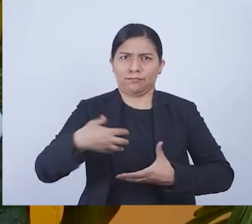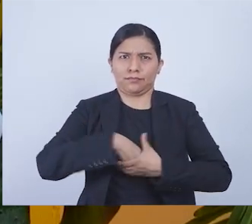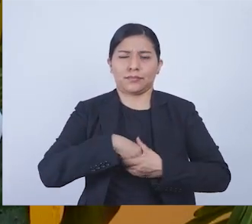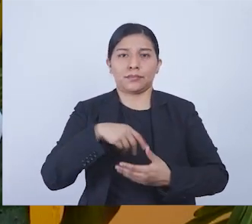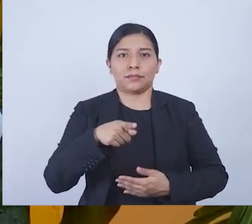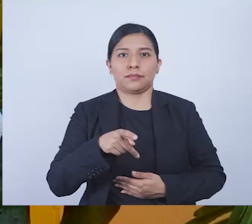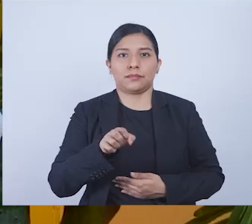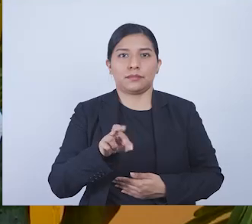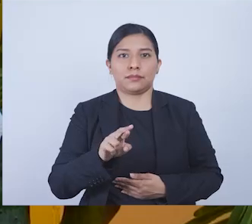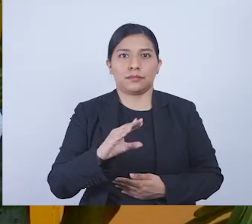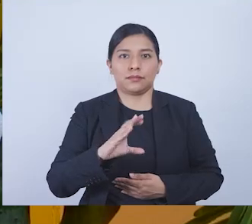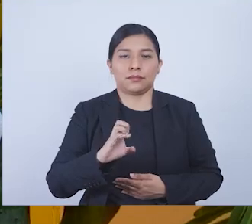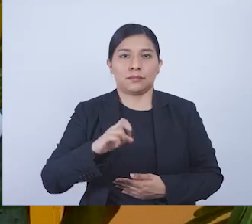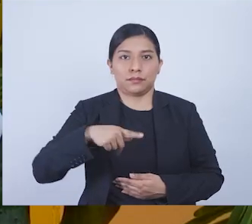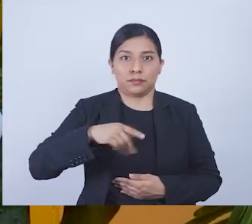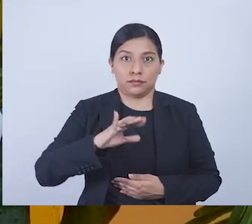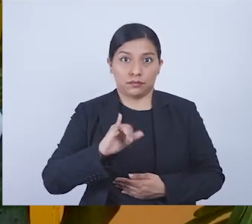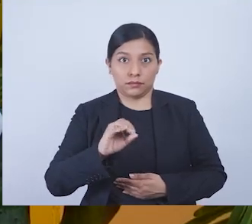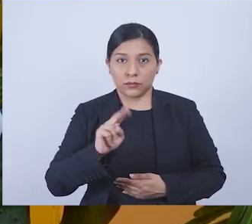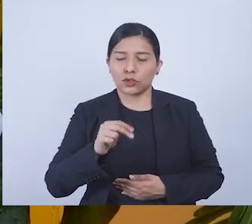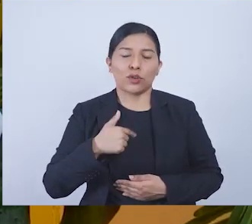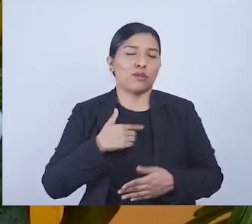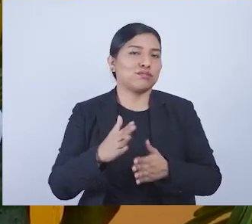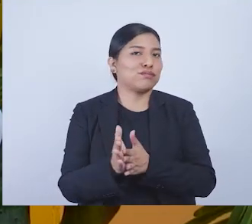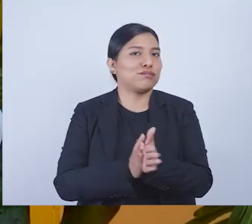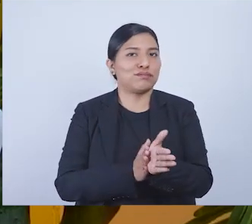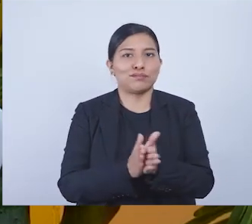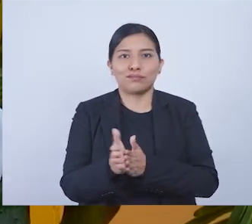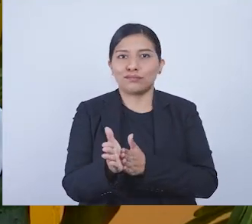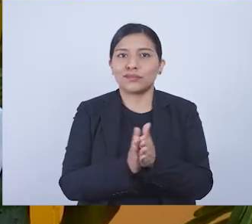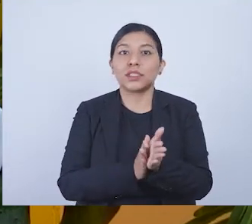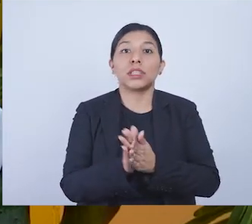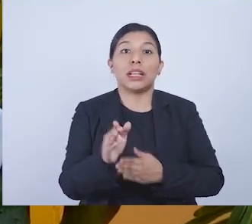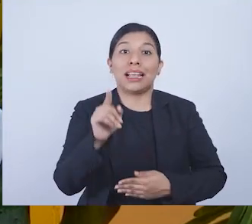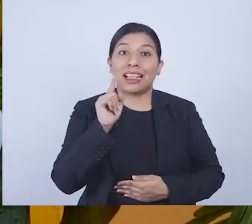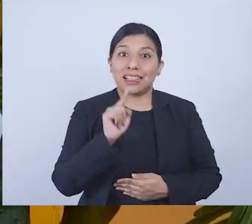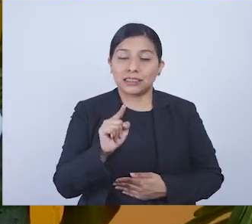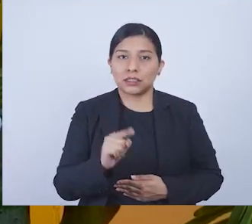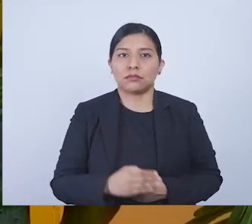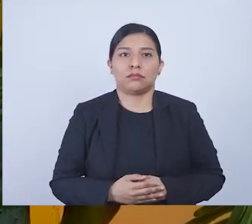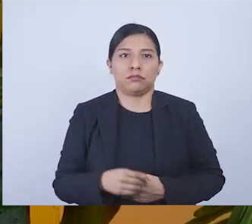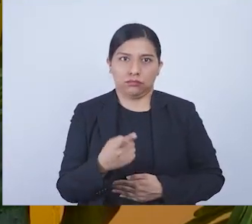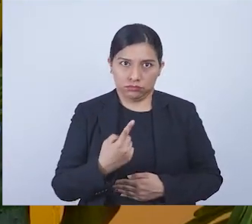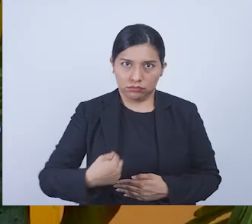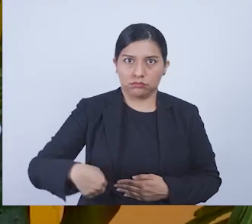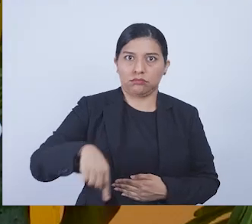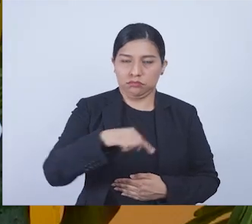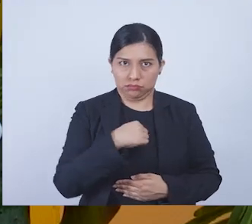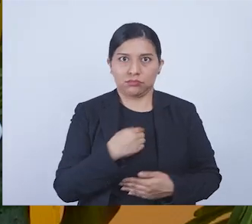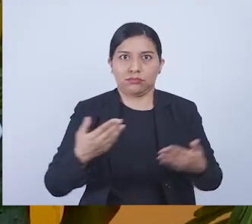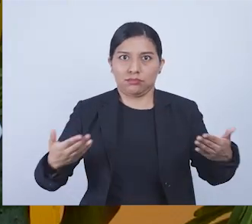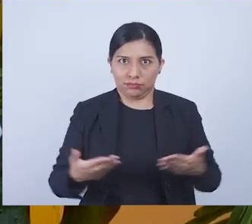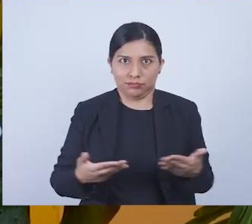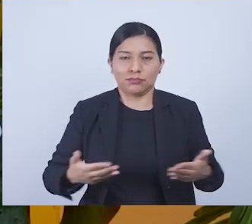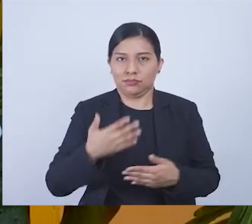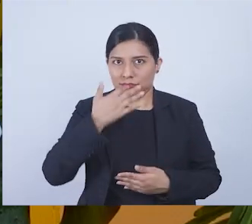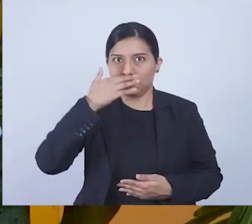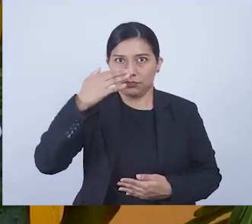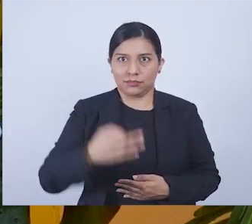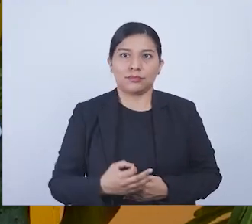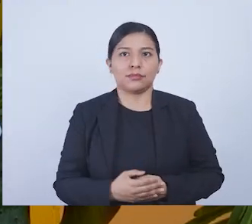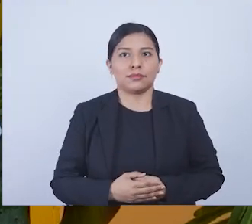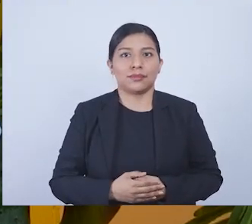propiocepción, yo estoy fascinado con ella. La propiocepción es ese, vamos a intentar decirlo sencillamente y que se entienda,